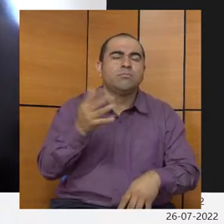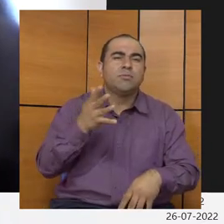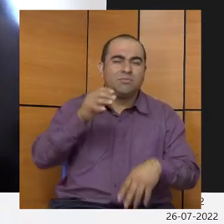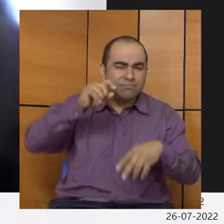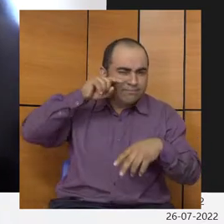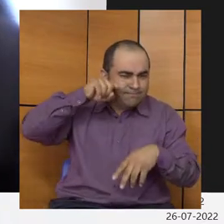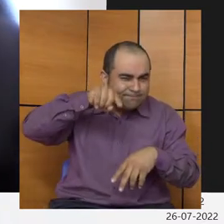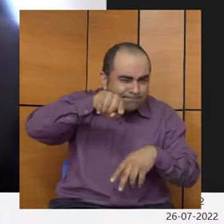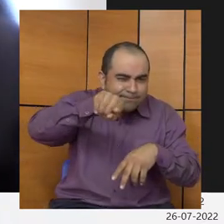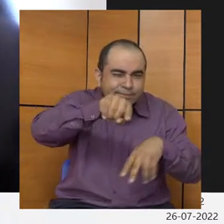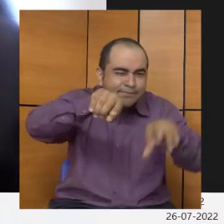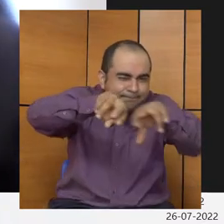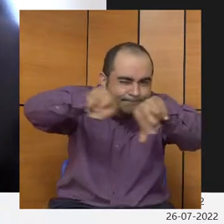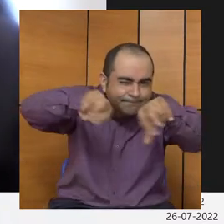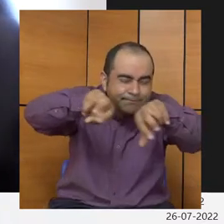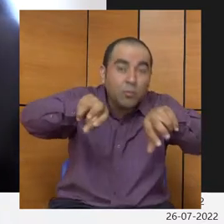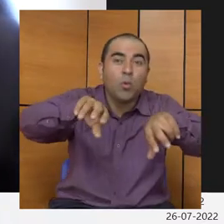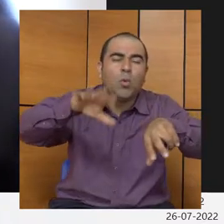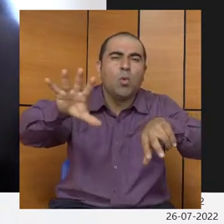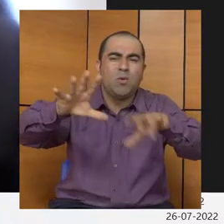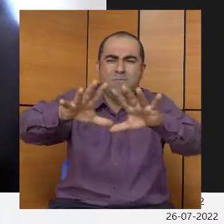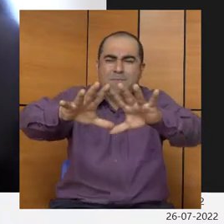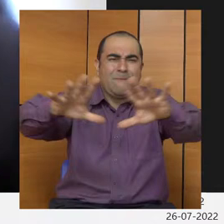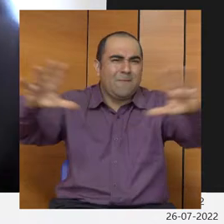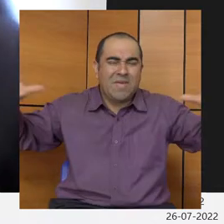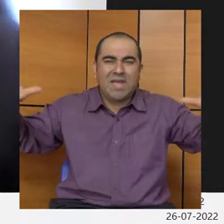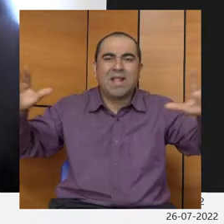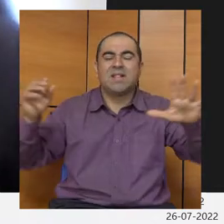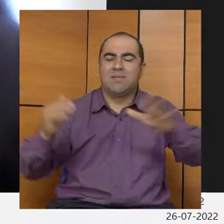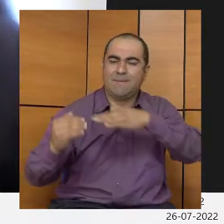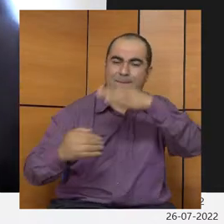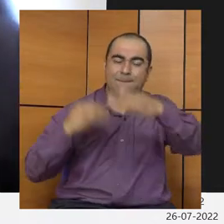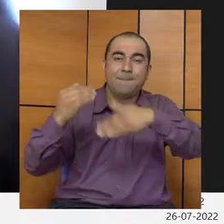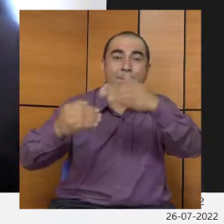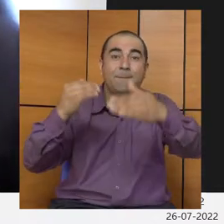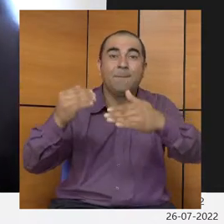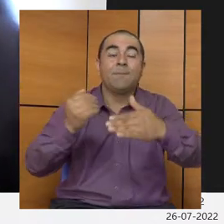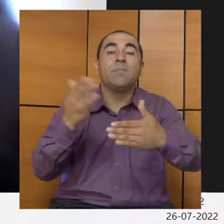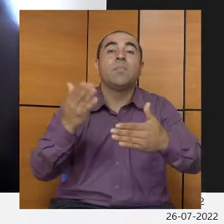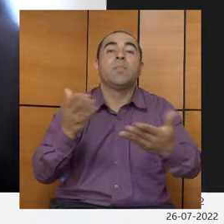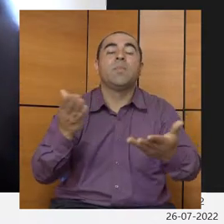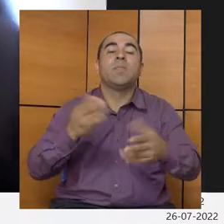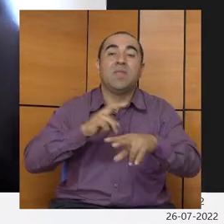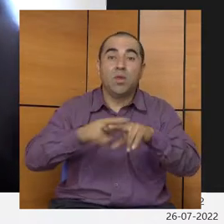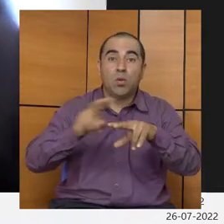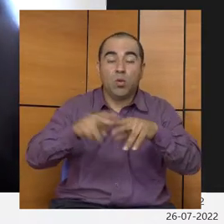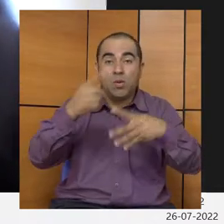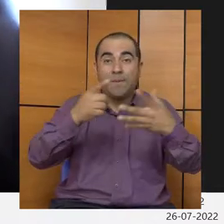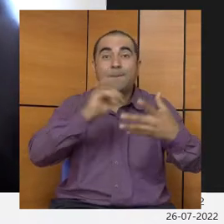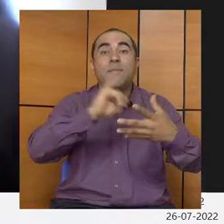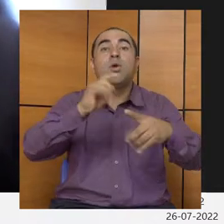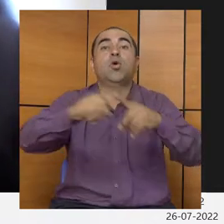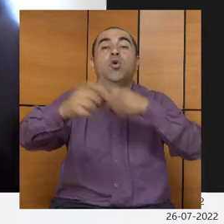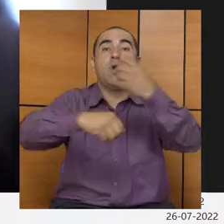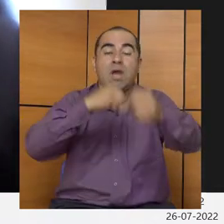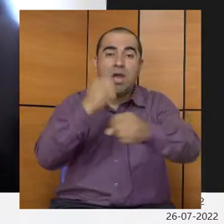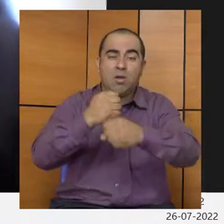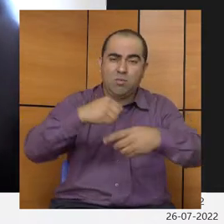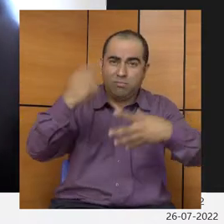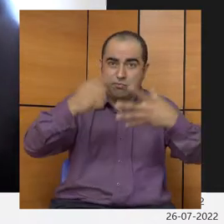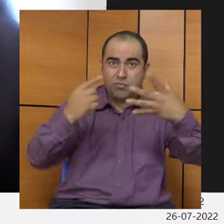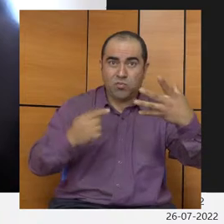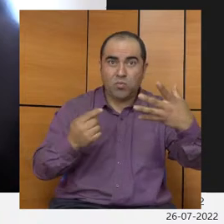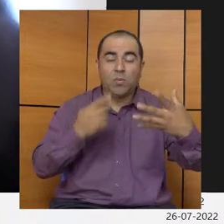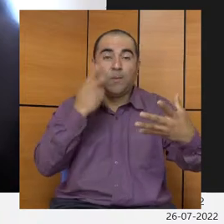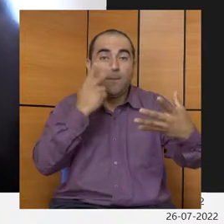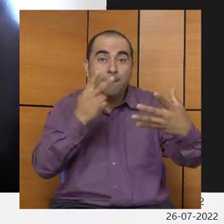El crecimiento ha sido muy importante y va a seguir ocurriendo en los próximos años, de acuerdo